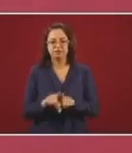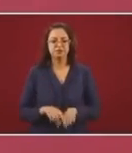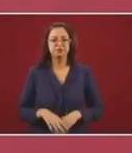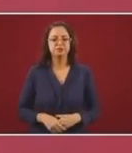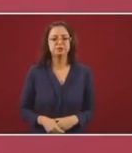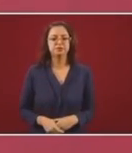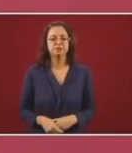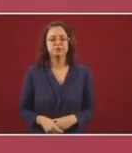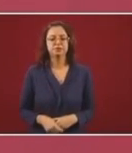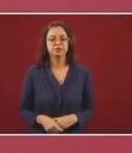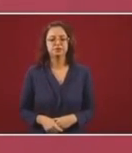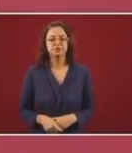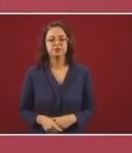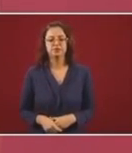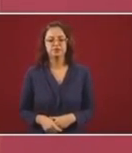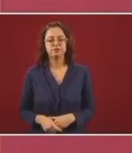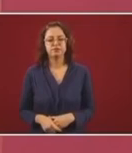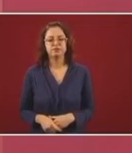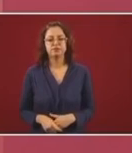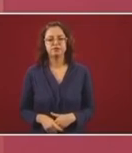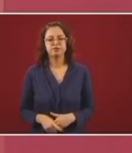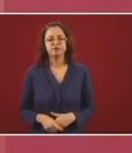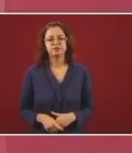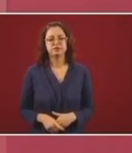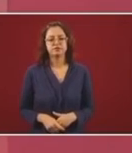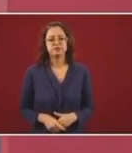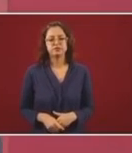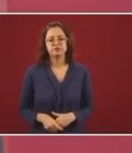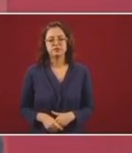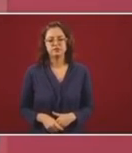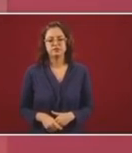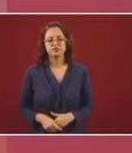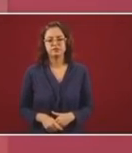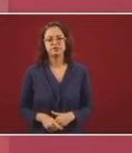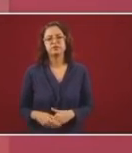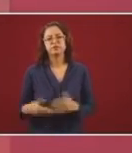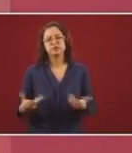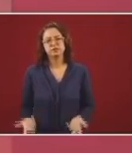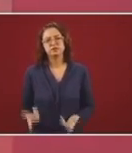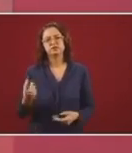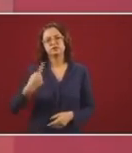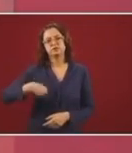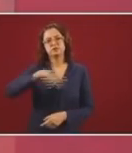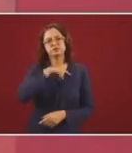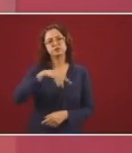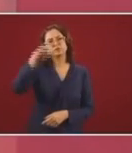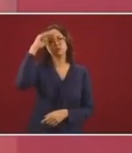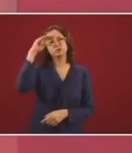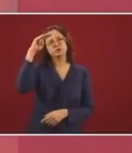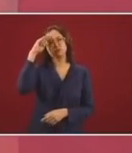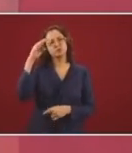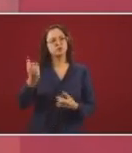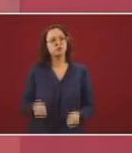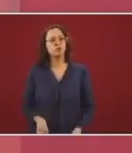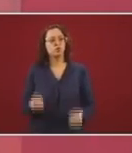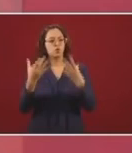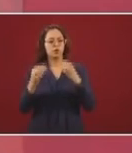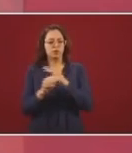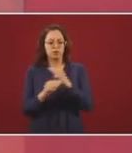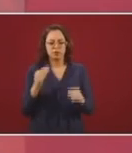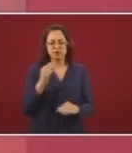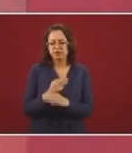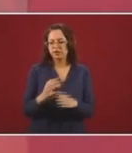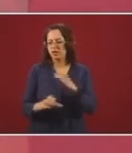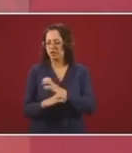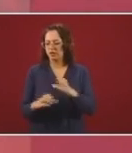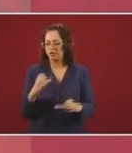fue lanzado por el Comité Nacional para la Vigilancia Epidemiológica a todas las unidades de vigilancia epidemiológica y hospitalaria de primero, segundo y tercer